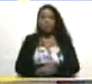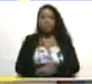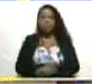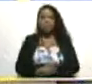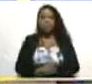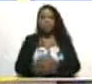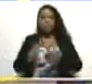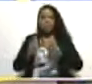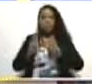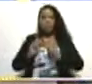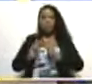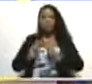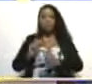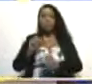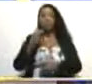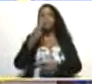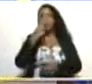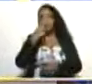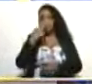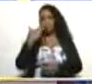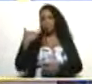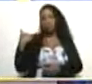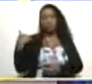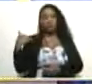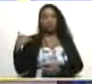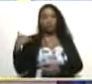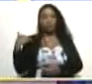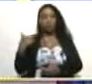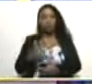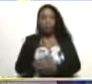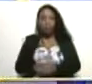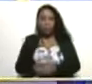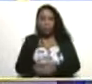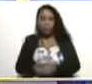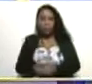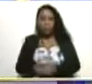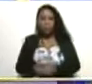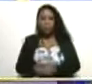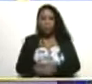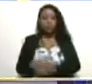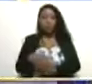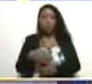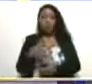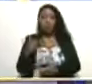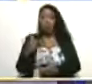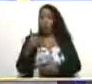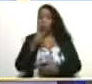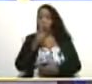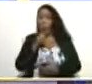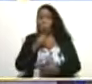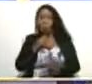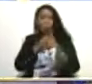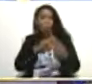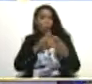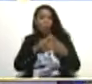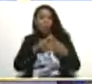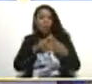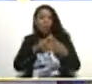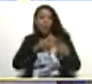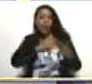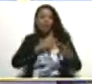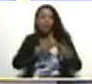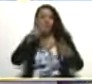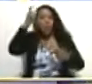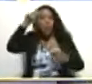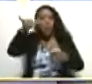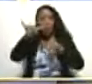tratando de pontificar, de ser más papistas que el Papa, de desconocer la voluntad nacional, la voluntad popular.